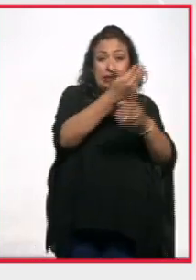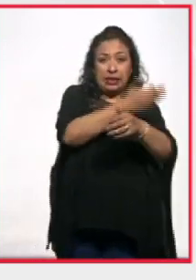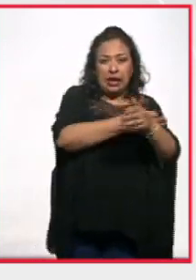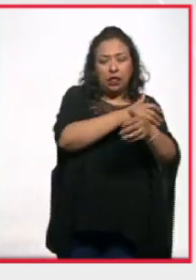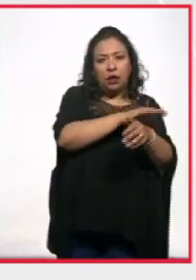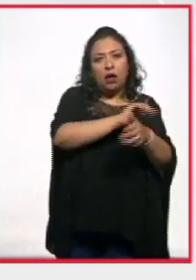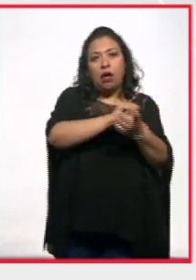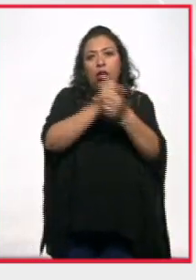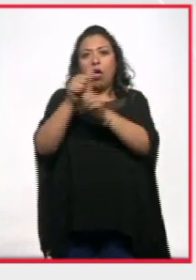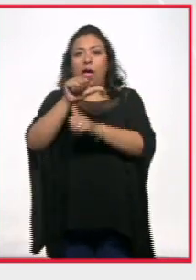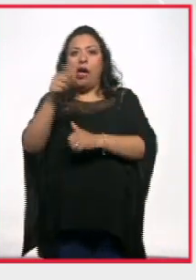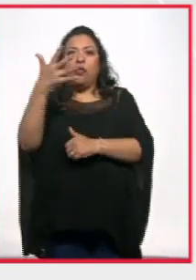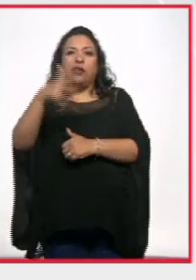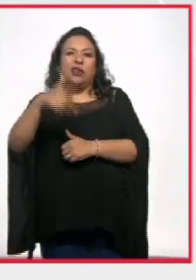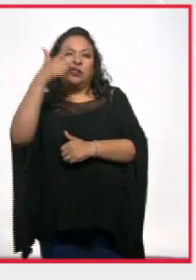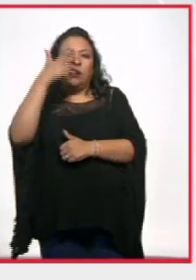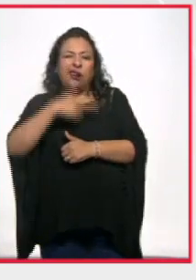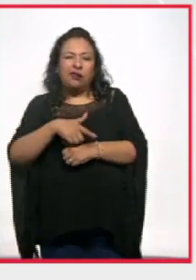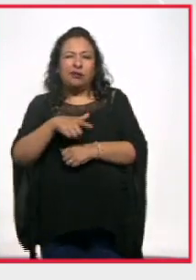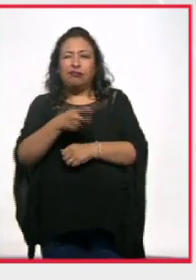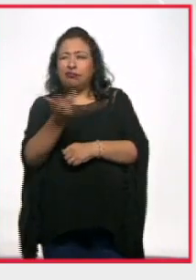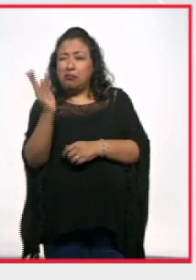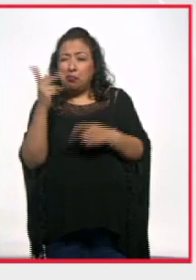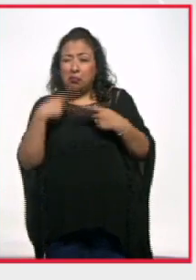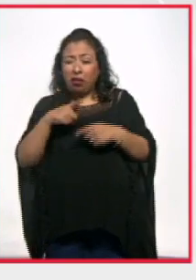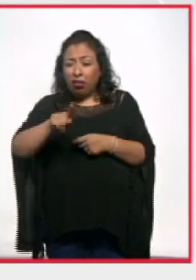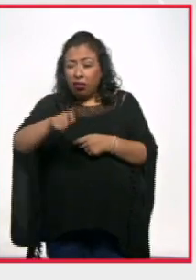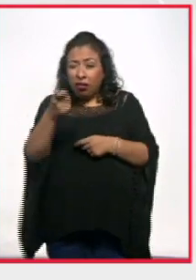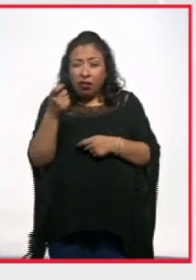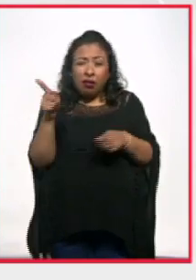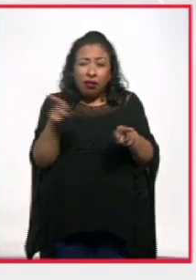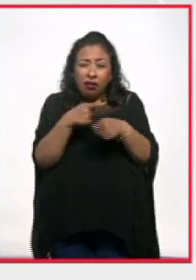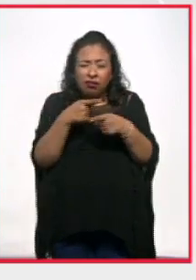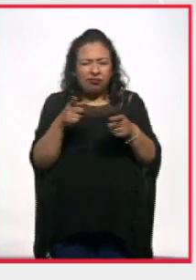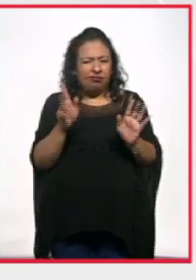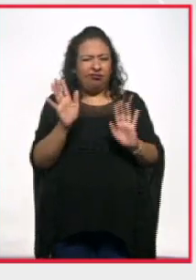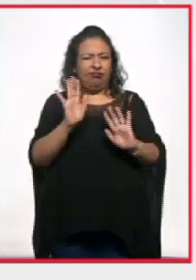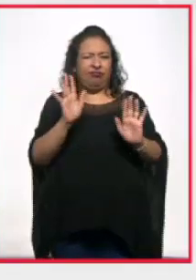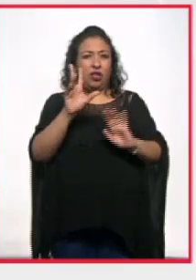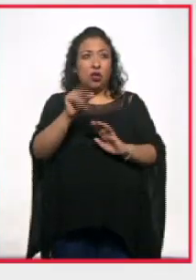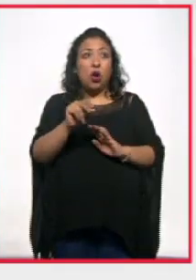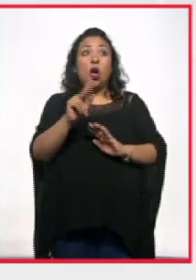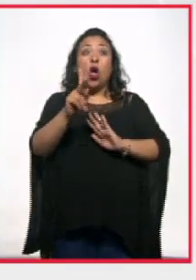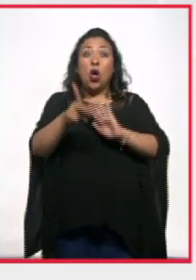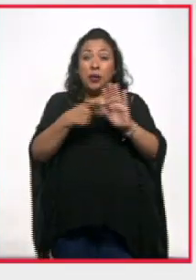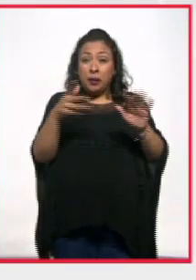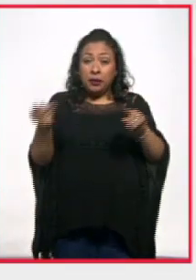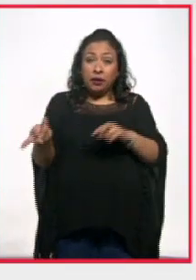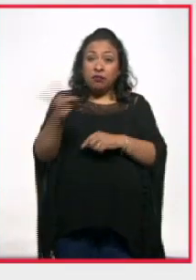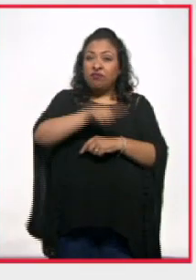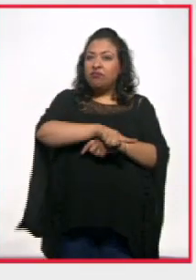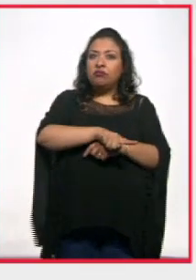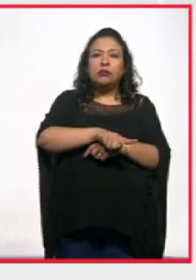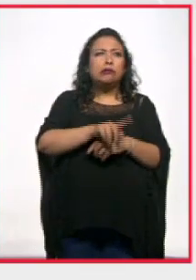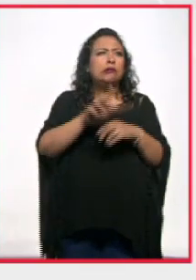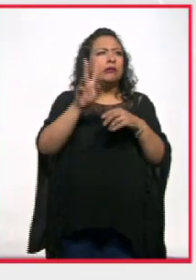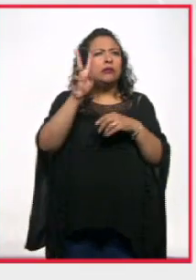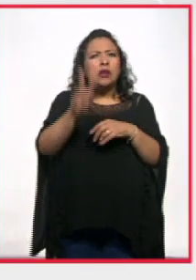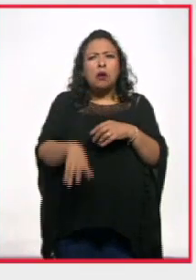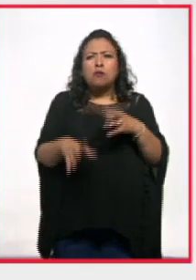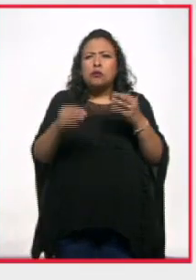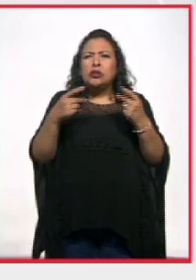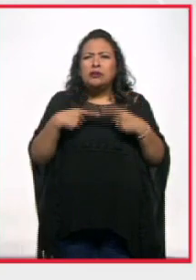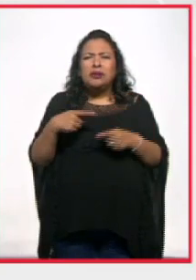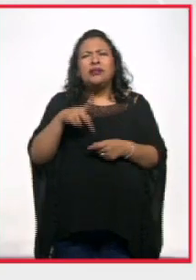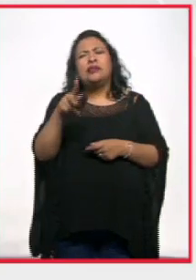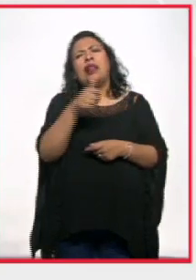dije, nadie va a llegar Mala a su política. Casa a las 10 de la noche a poner un programa de música contemporánea. Pues cuando lo volvimos a cambiar, no puedes saber la cantidad de gente que me